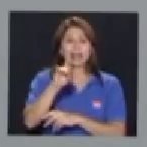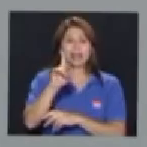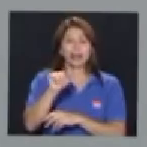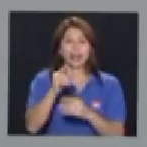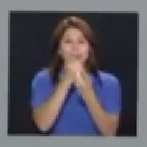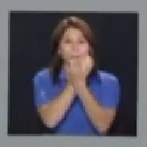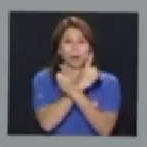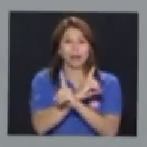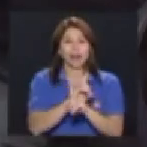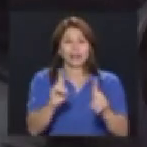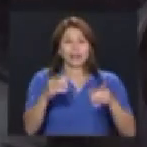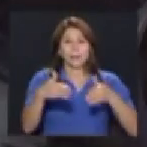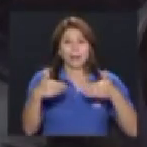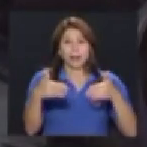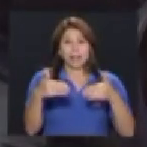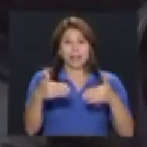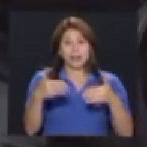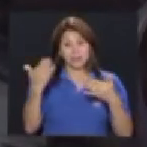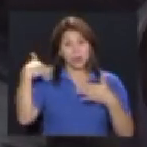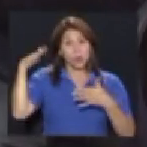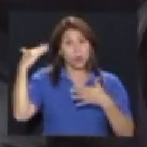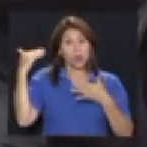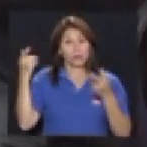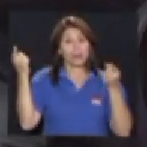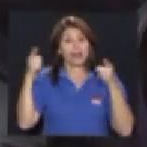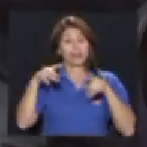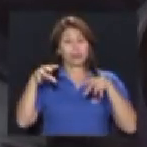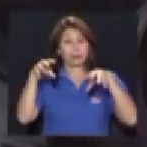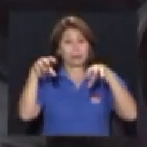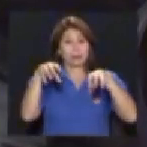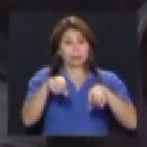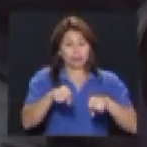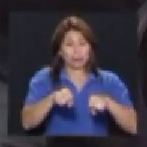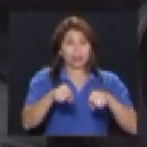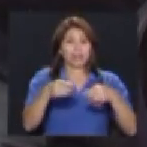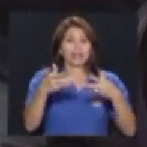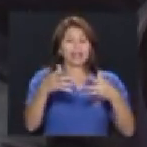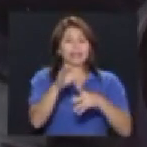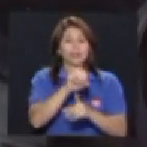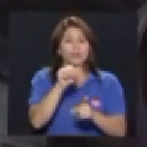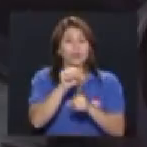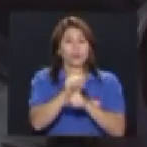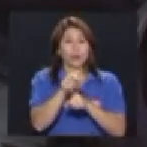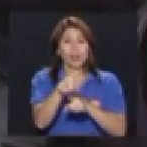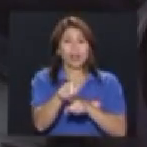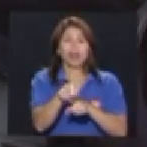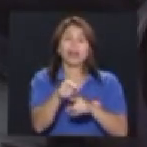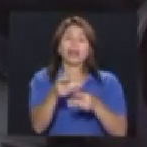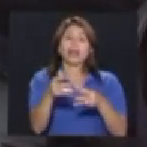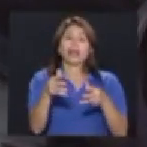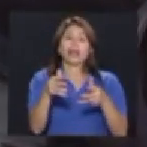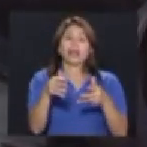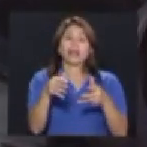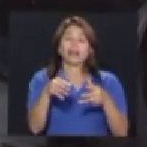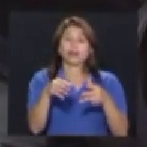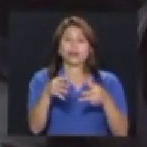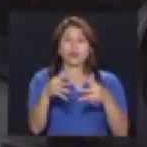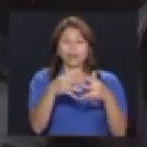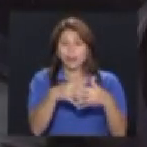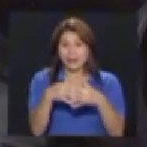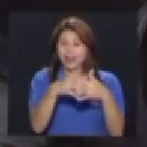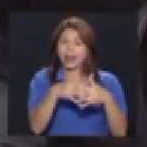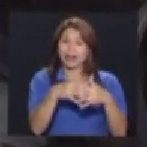invasión norteamericana, había que restablecer la democracia. Y eso fue un proceso también bastante complejo,